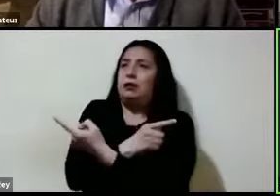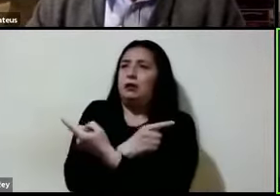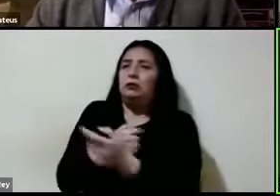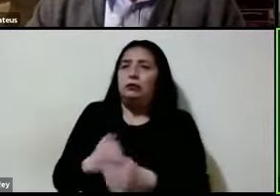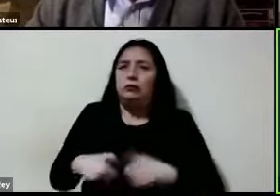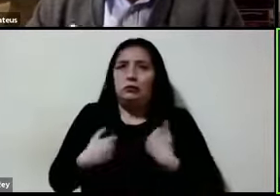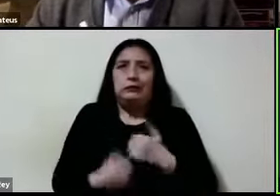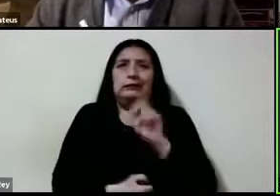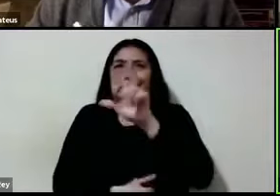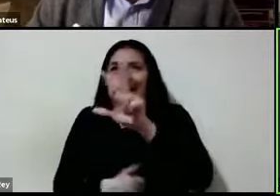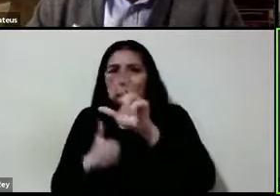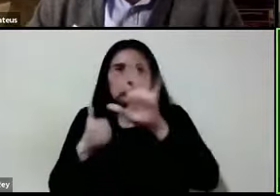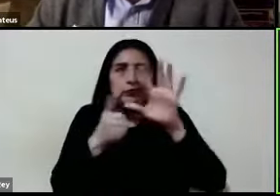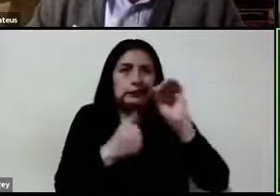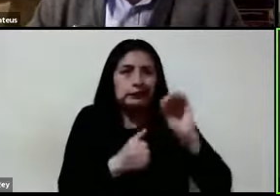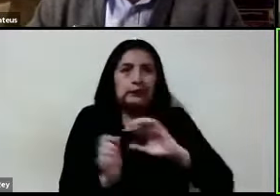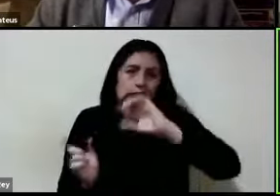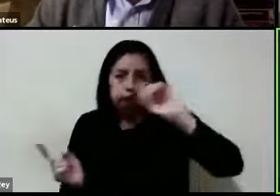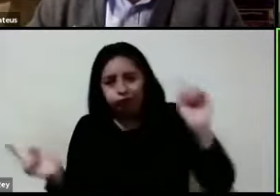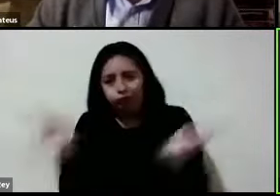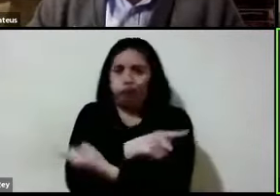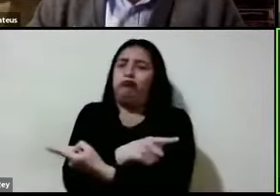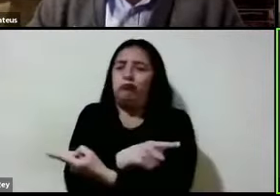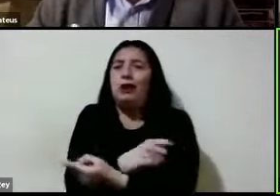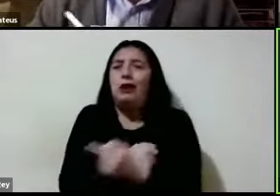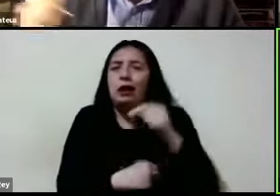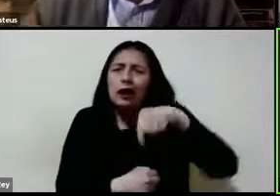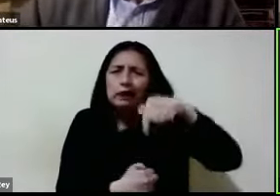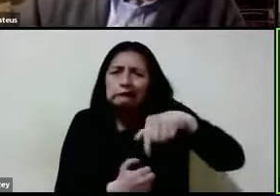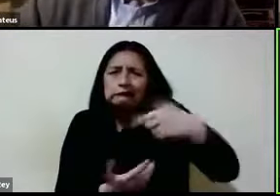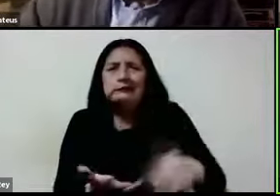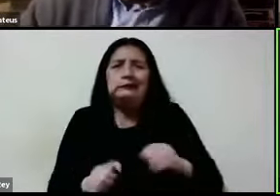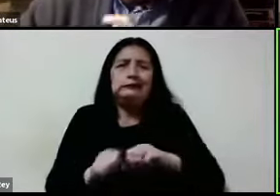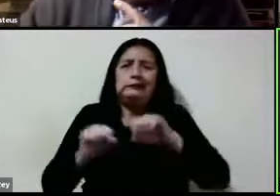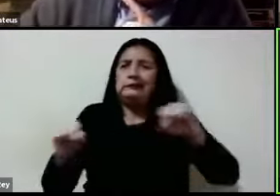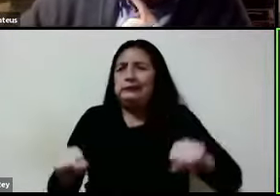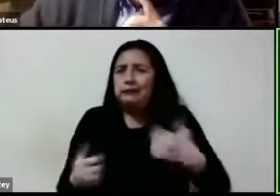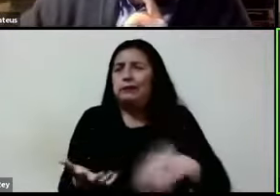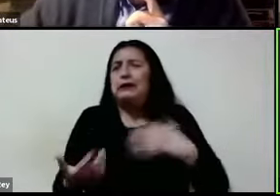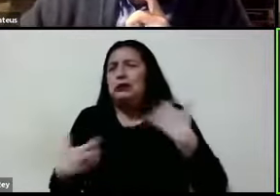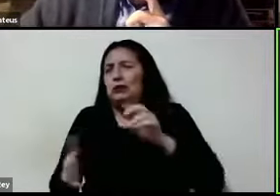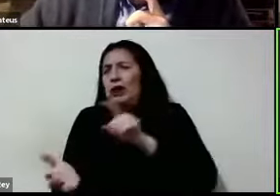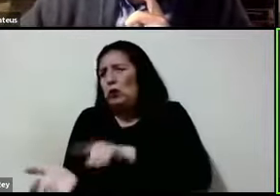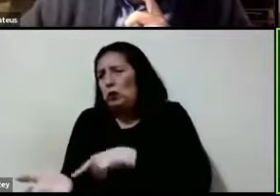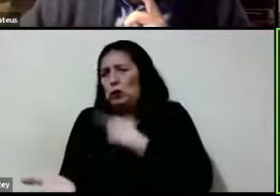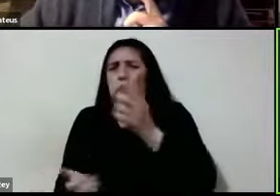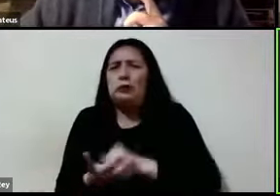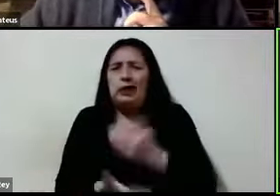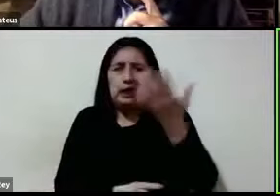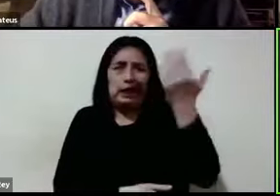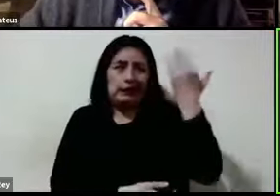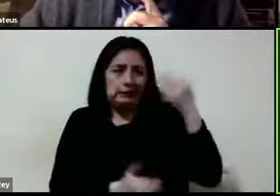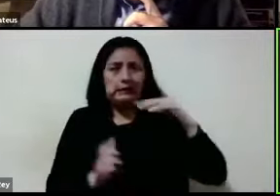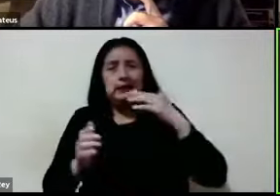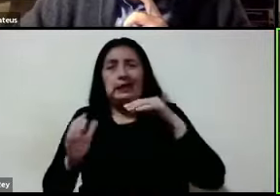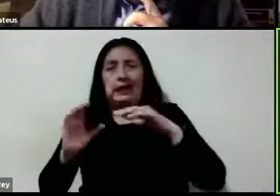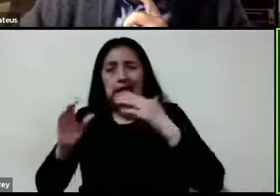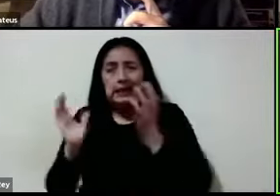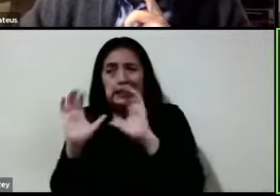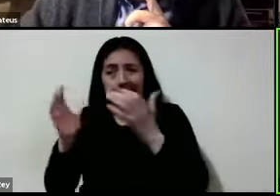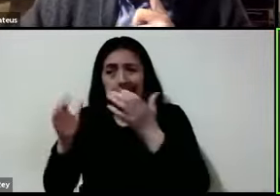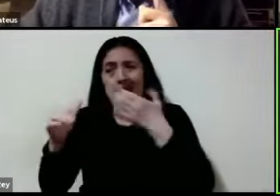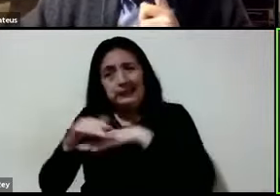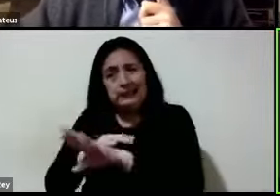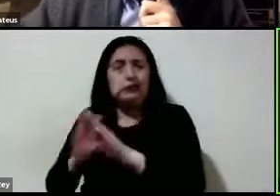no, 360 grados, ¿no? A todo este sistema en que estamos acostumbrados. Si bien antes en el aula, ¿no?